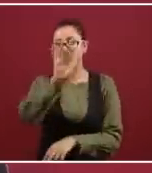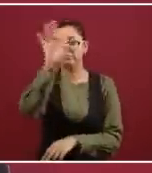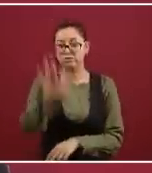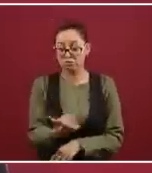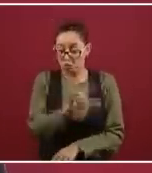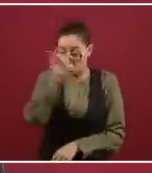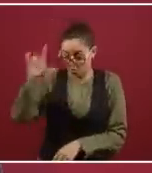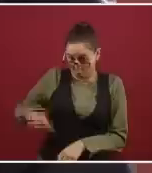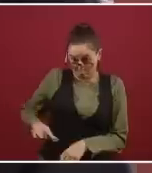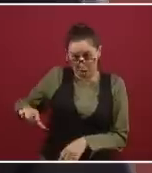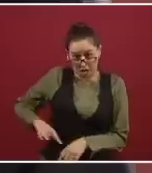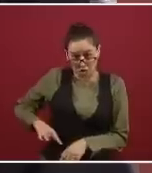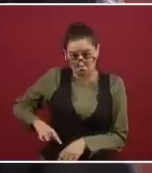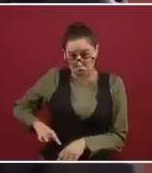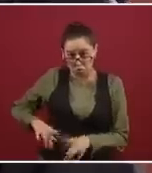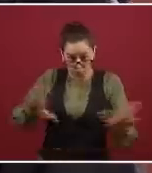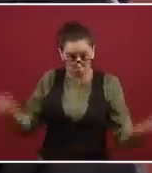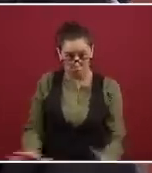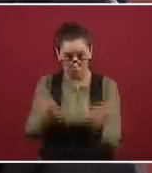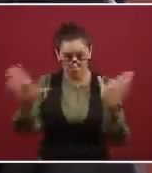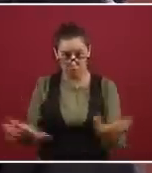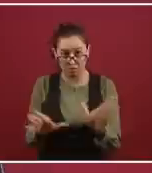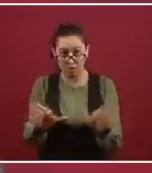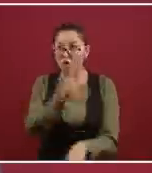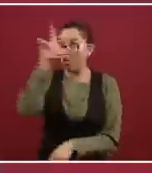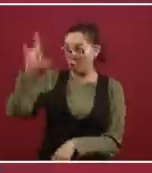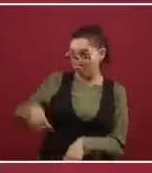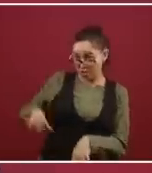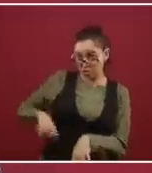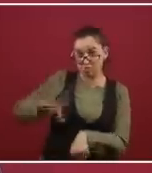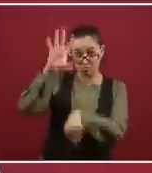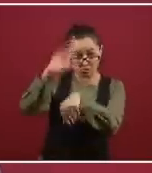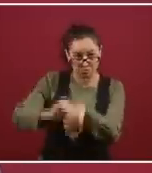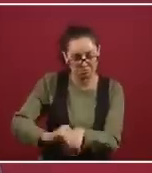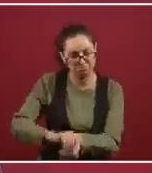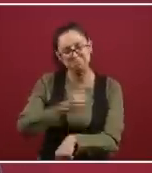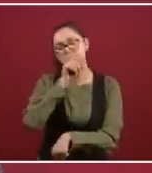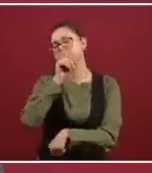promovidas o toleradas por el Estado.